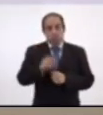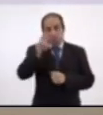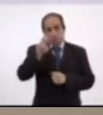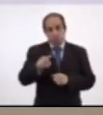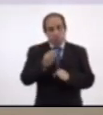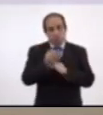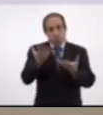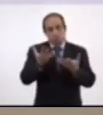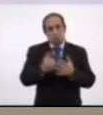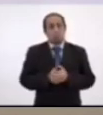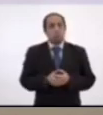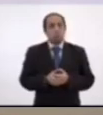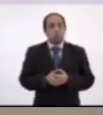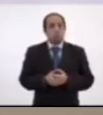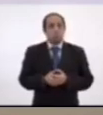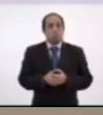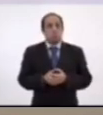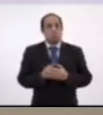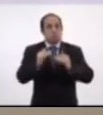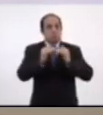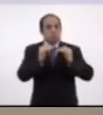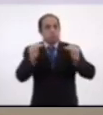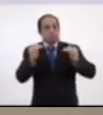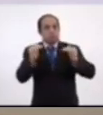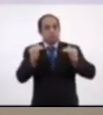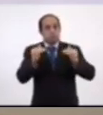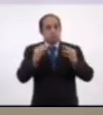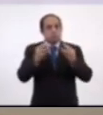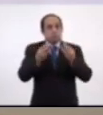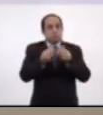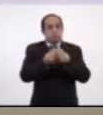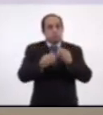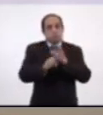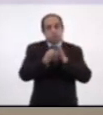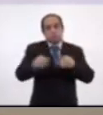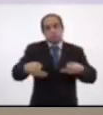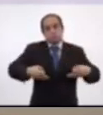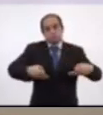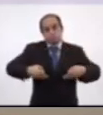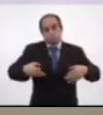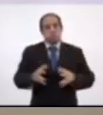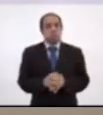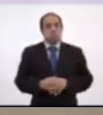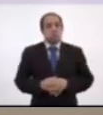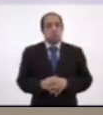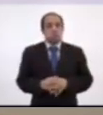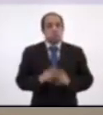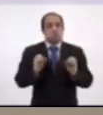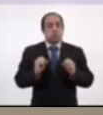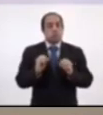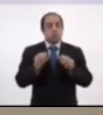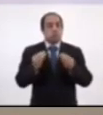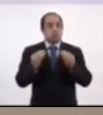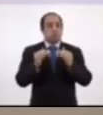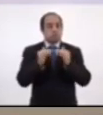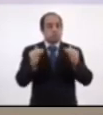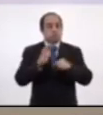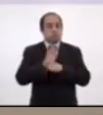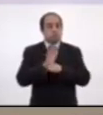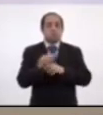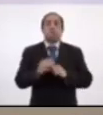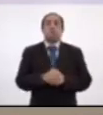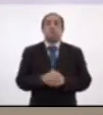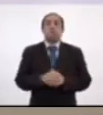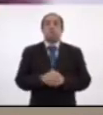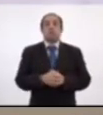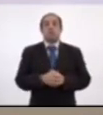estamos haciendo es homologar los aforos para el caso de teatros, por ejemplo, ¿no? Con los cines. Esperemos a ver